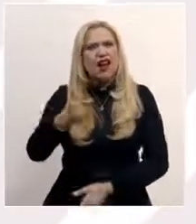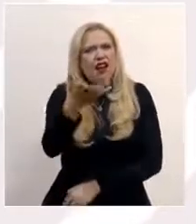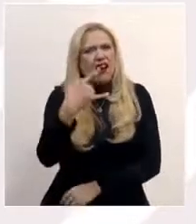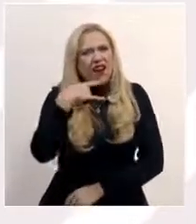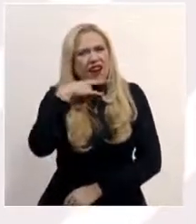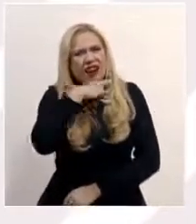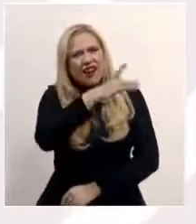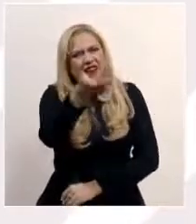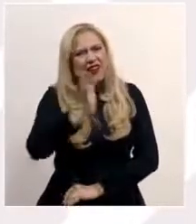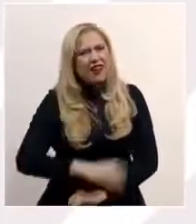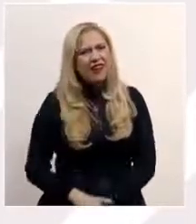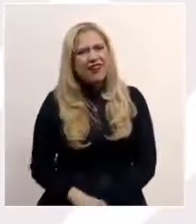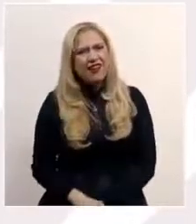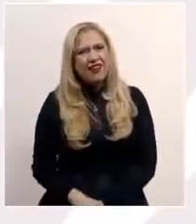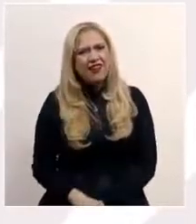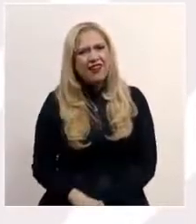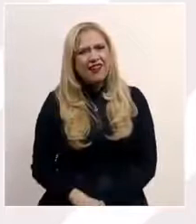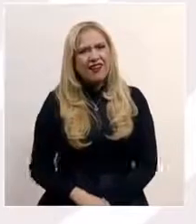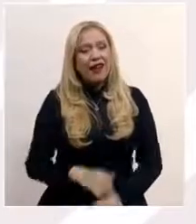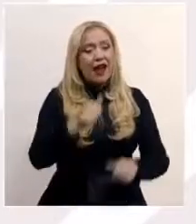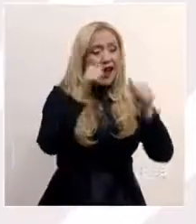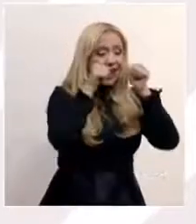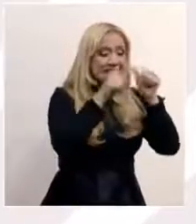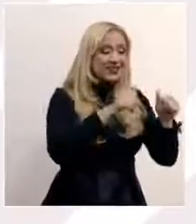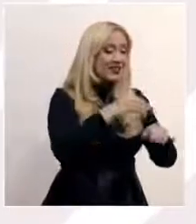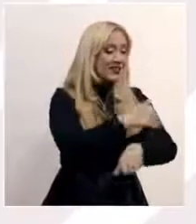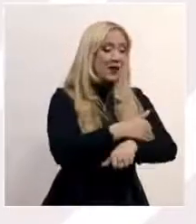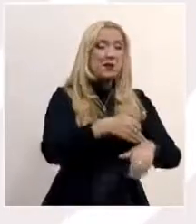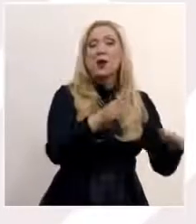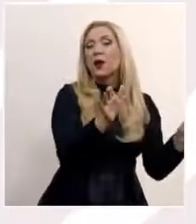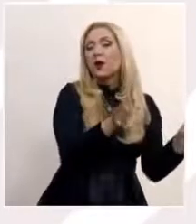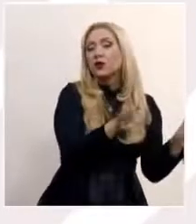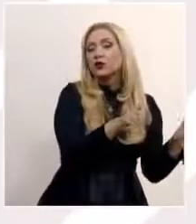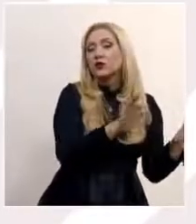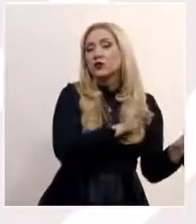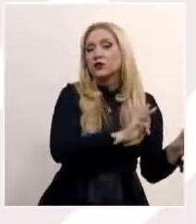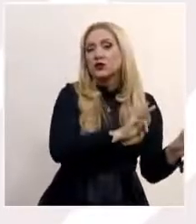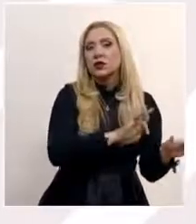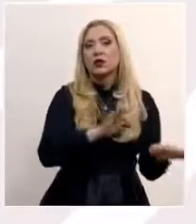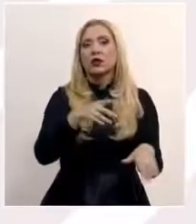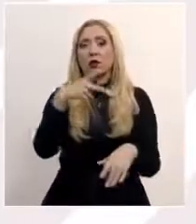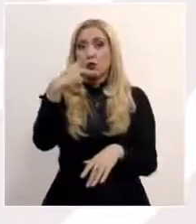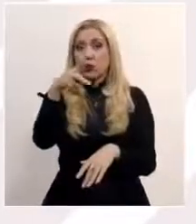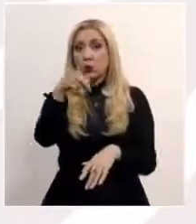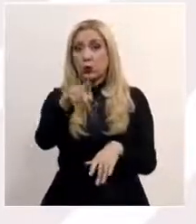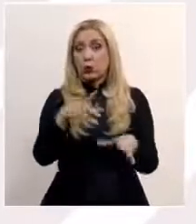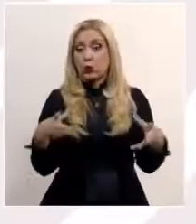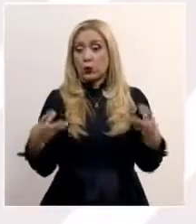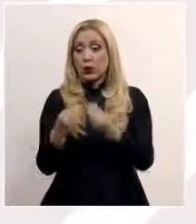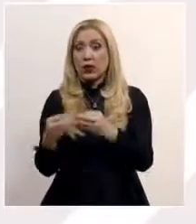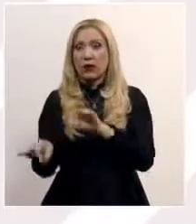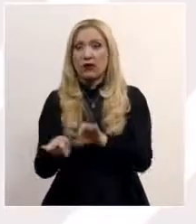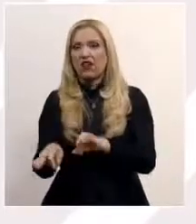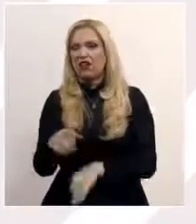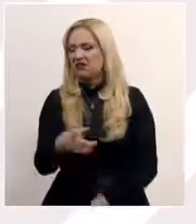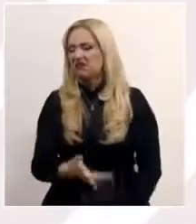las prioridades las tenemos un poco afectadas, ¿no? O sea, debería ser una prioridad, o